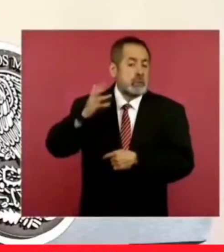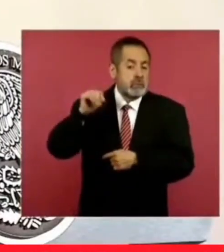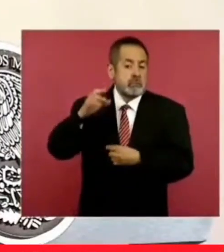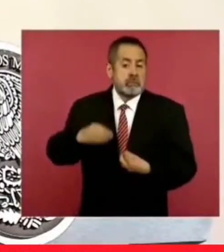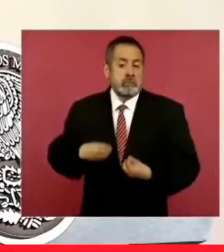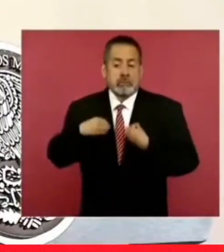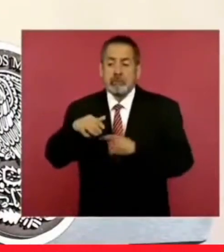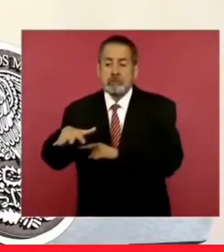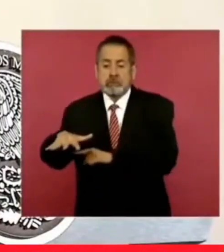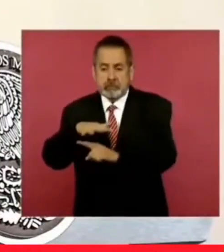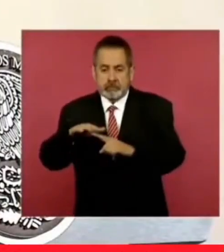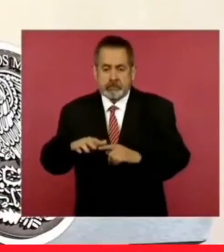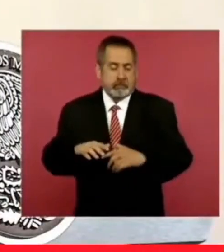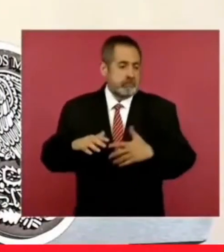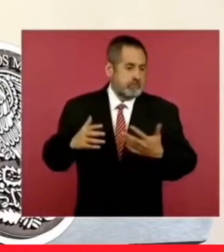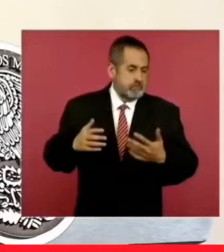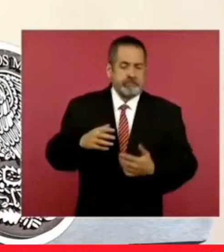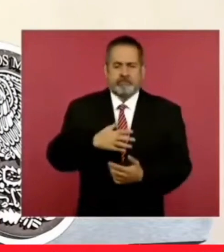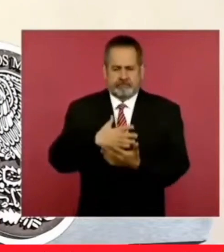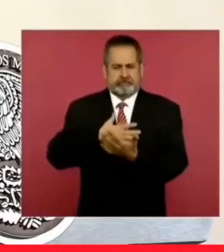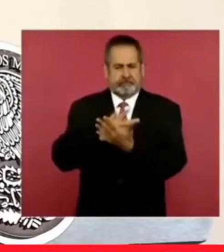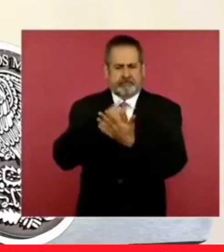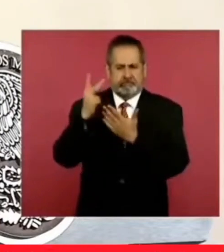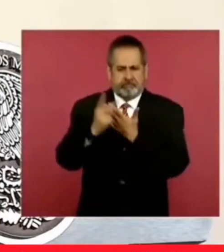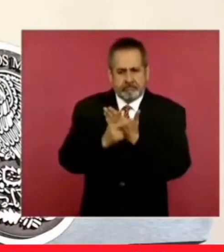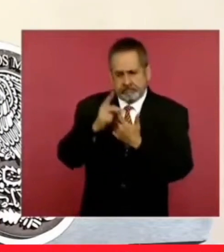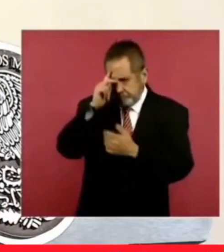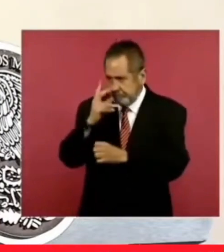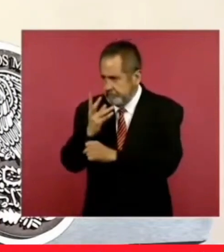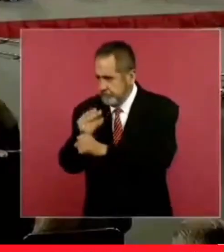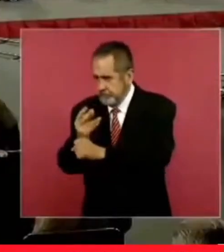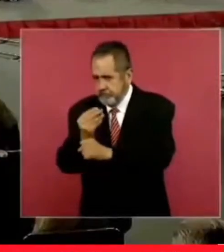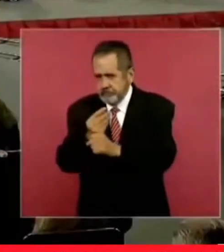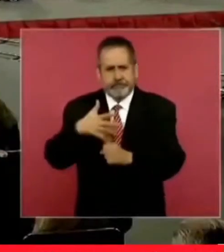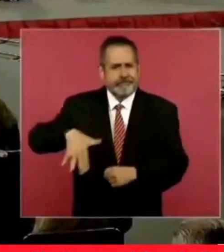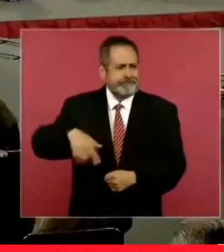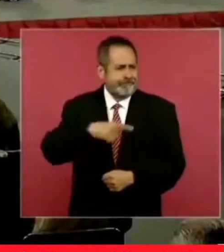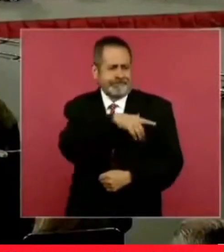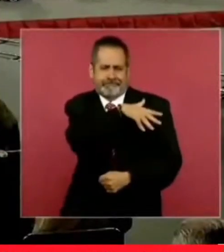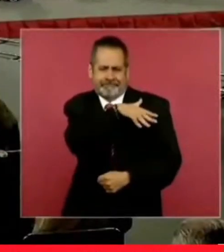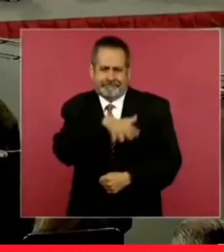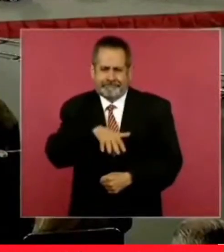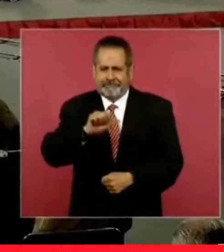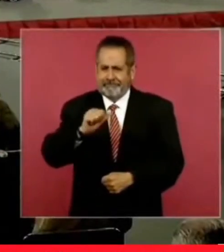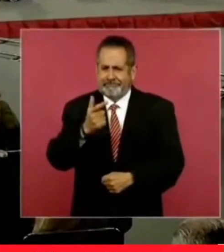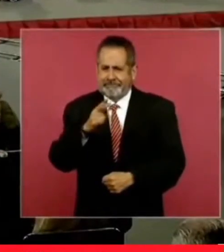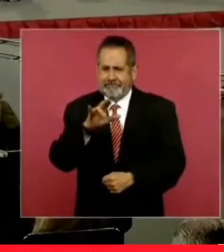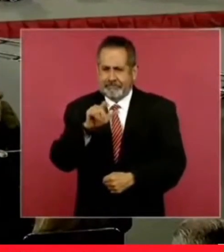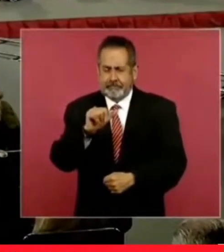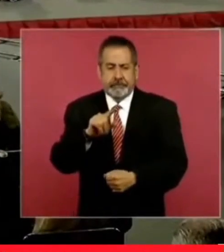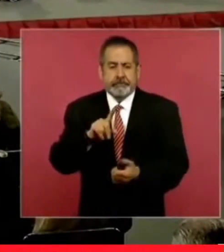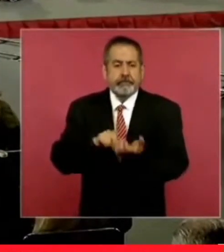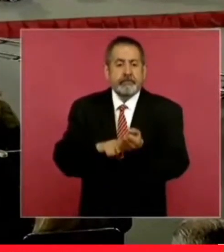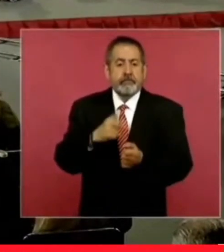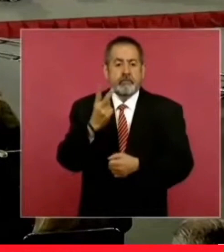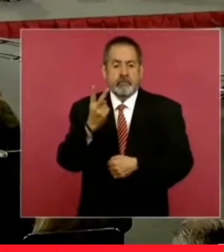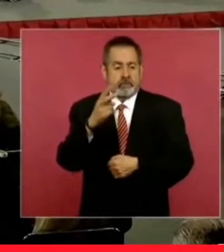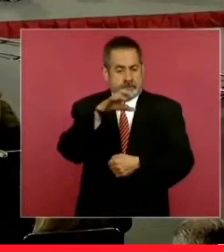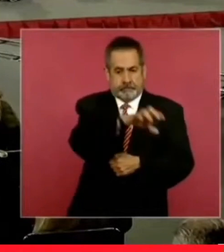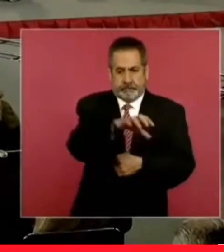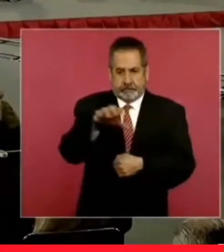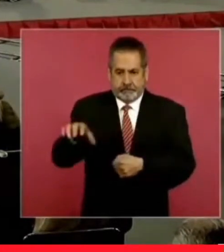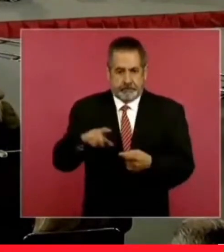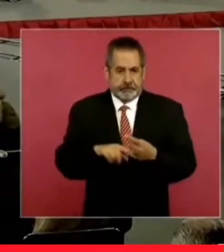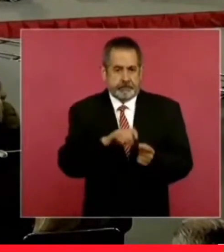mejoramiento de zonas arqueológicas como ya lo señaló el general águila estamos atendiendo dos zonas en